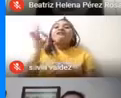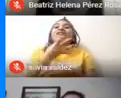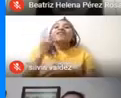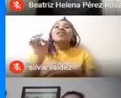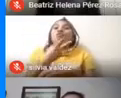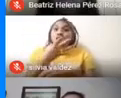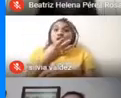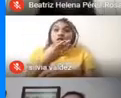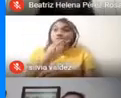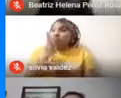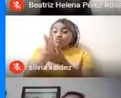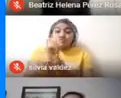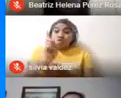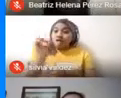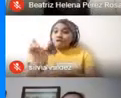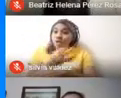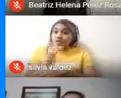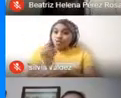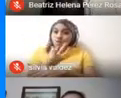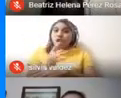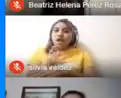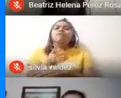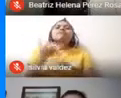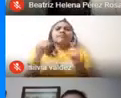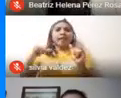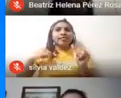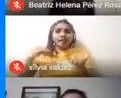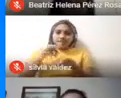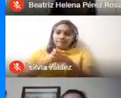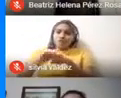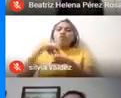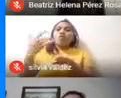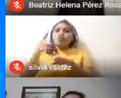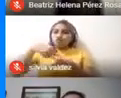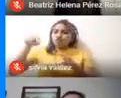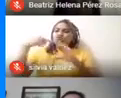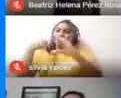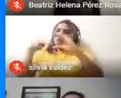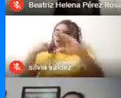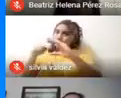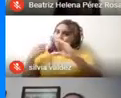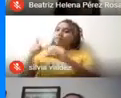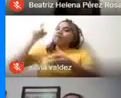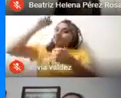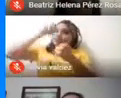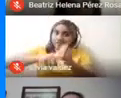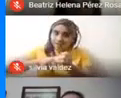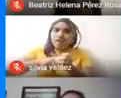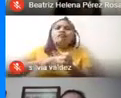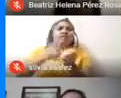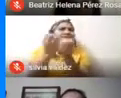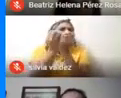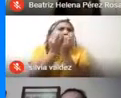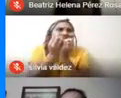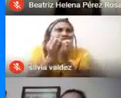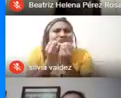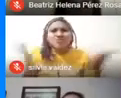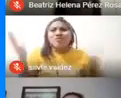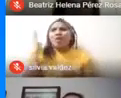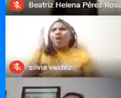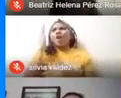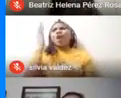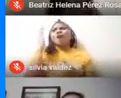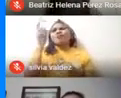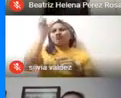solamente virtual. Entonces ya tienen la invitación en sus correos para que se inscriban. Hay muchísimas charlas,